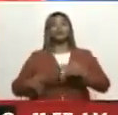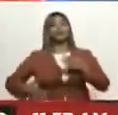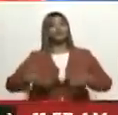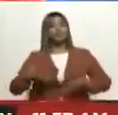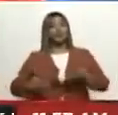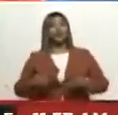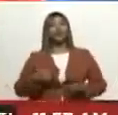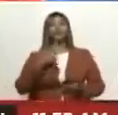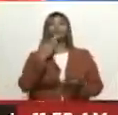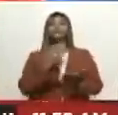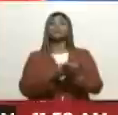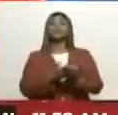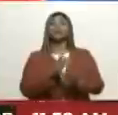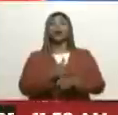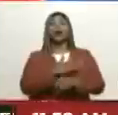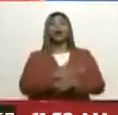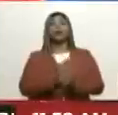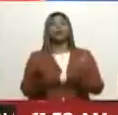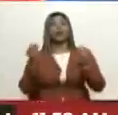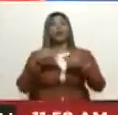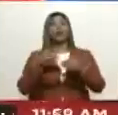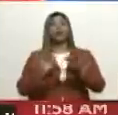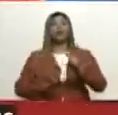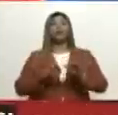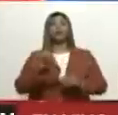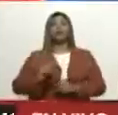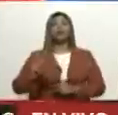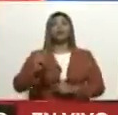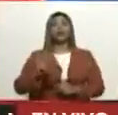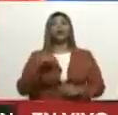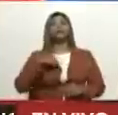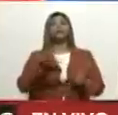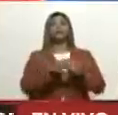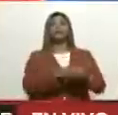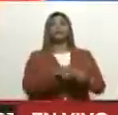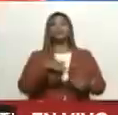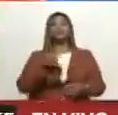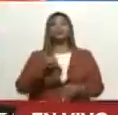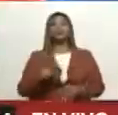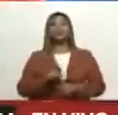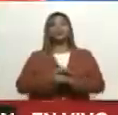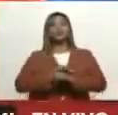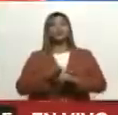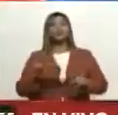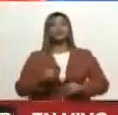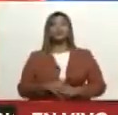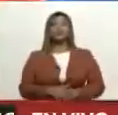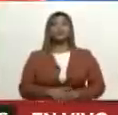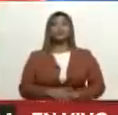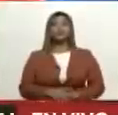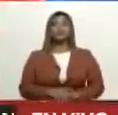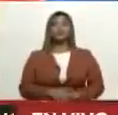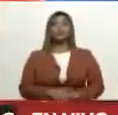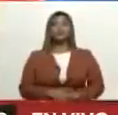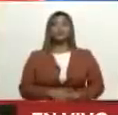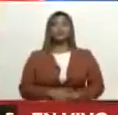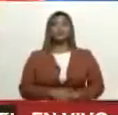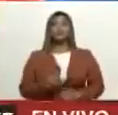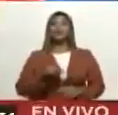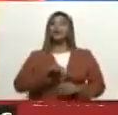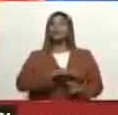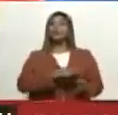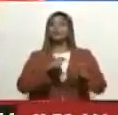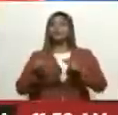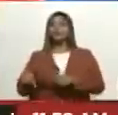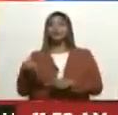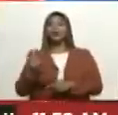Hemos solicitado, y así lo acordaron los tribunales en el Zulia, que declinen, obviamente, hacia Caracas